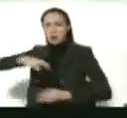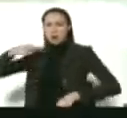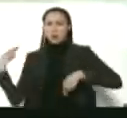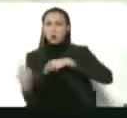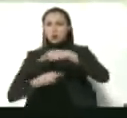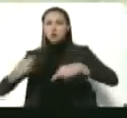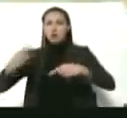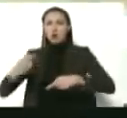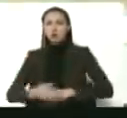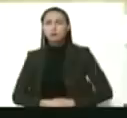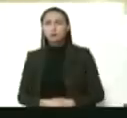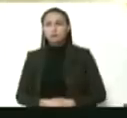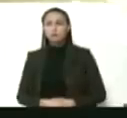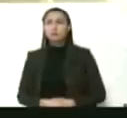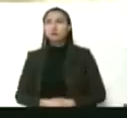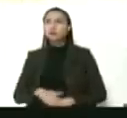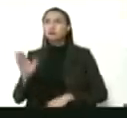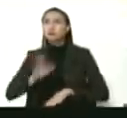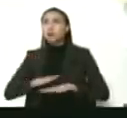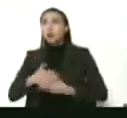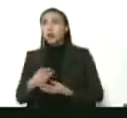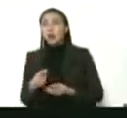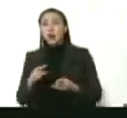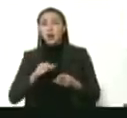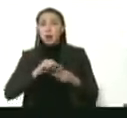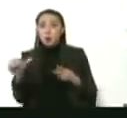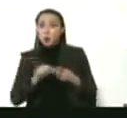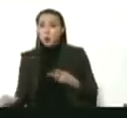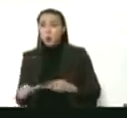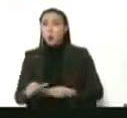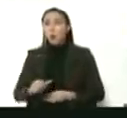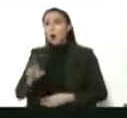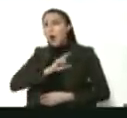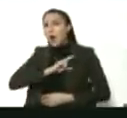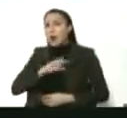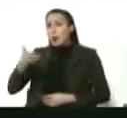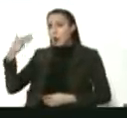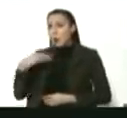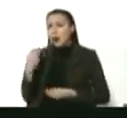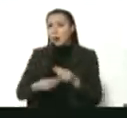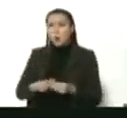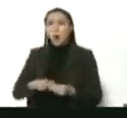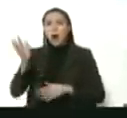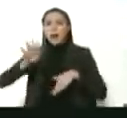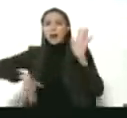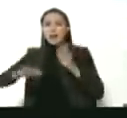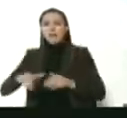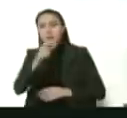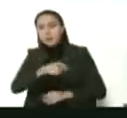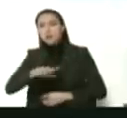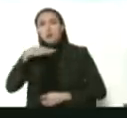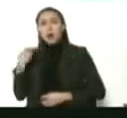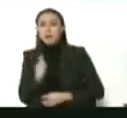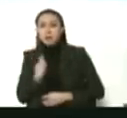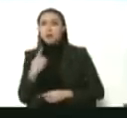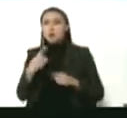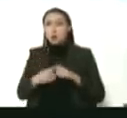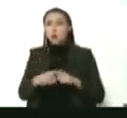revolucionario. Las dos primeras semanas de enero tuvimos 15 casos activos por 100.000